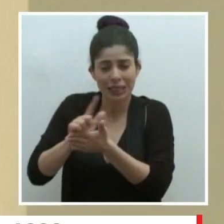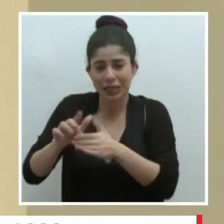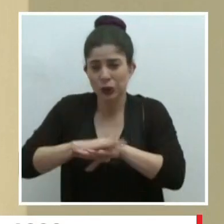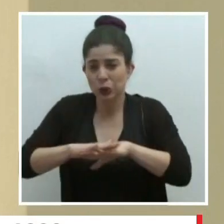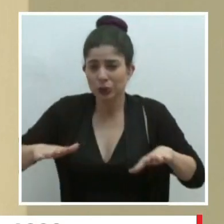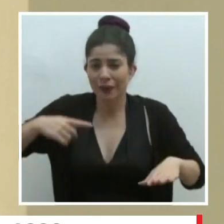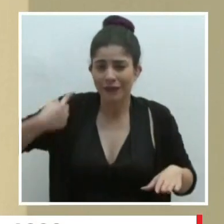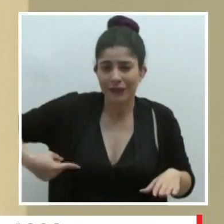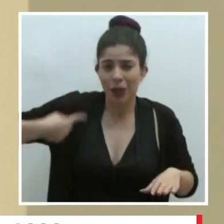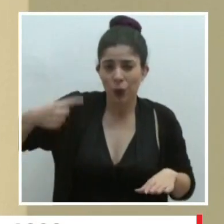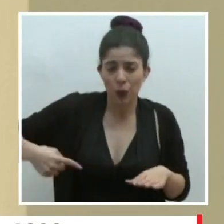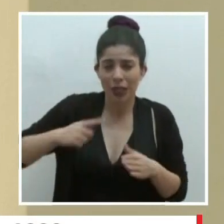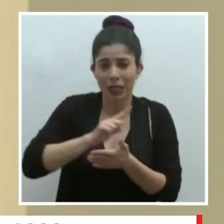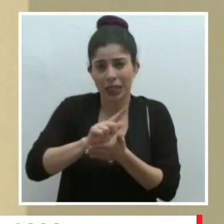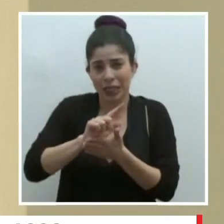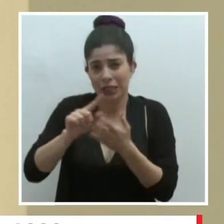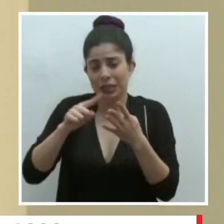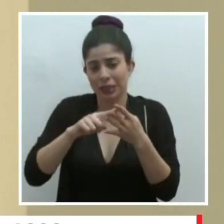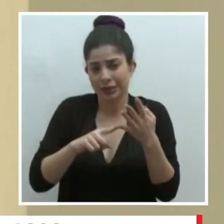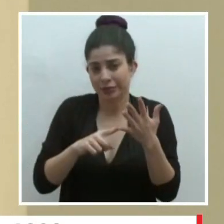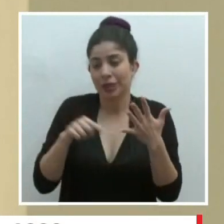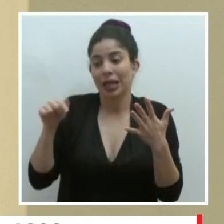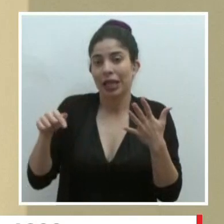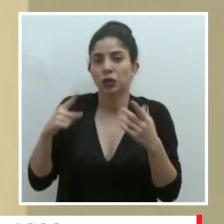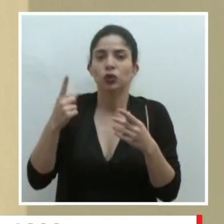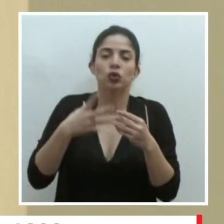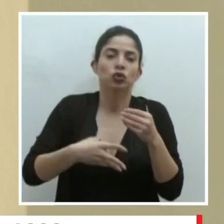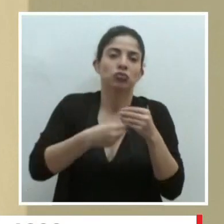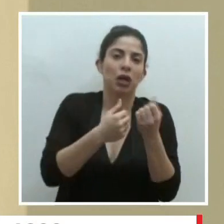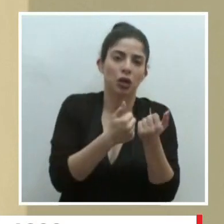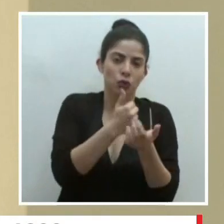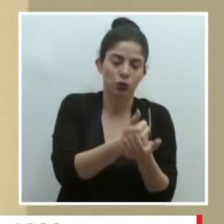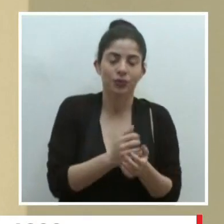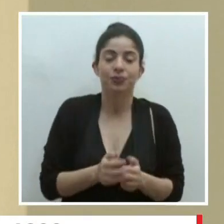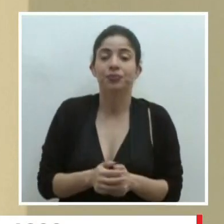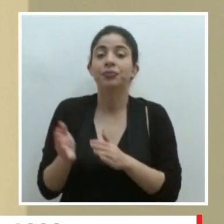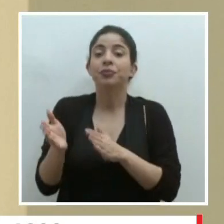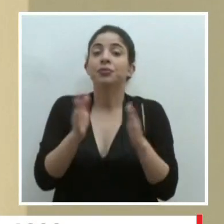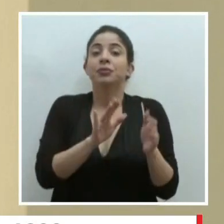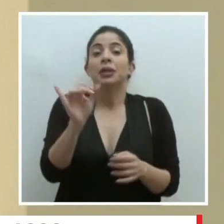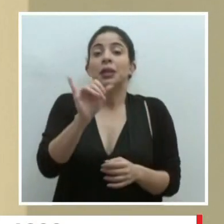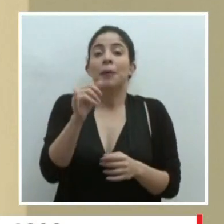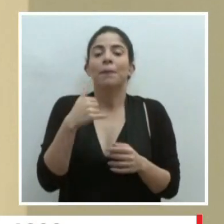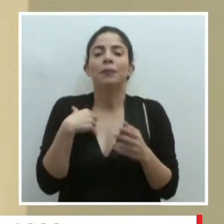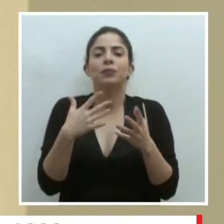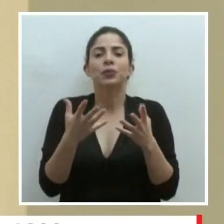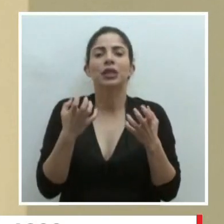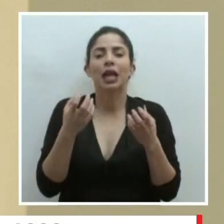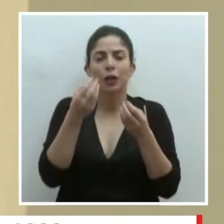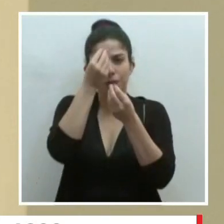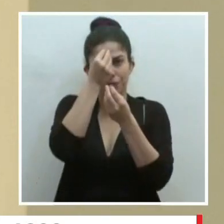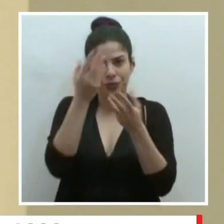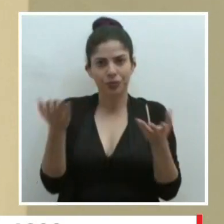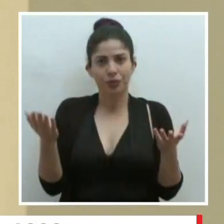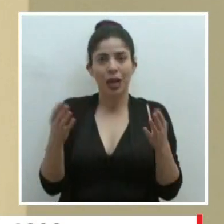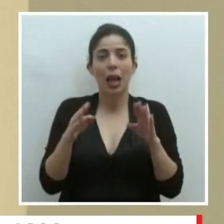superficies de forma frecuente y demás. También quisiera anunciar